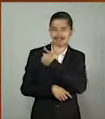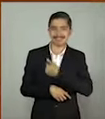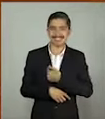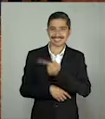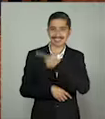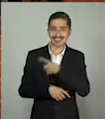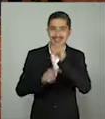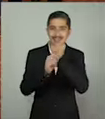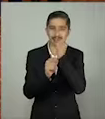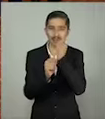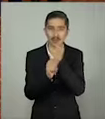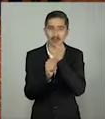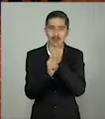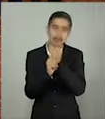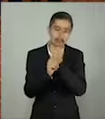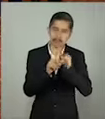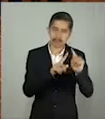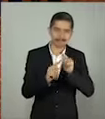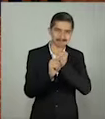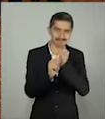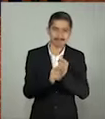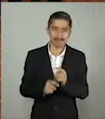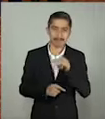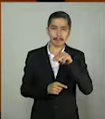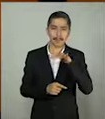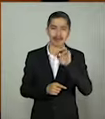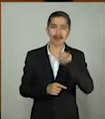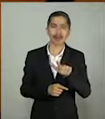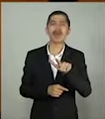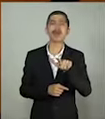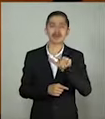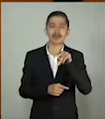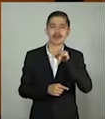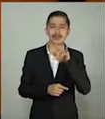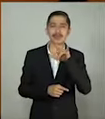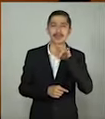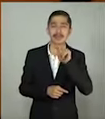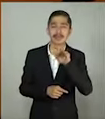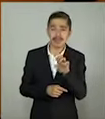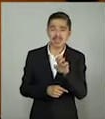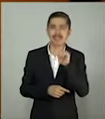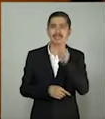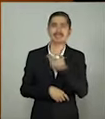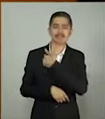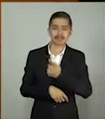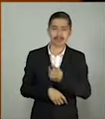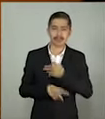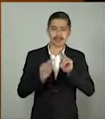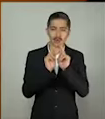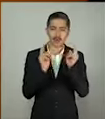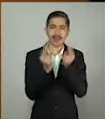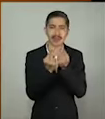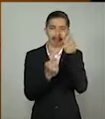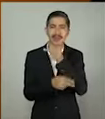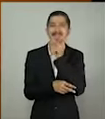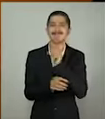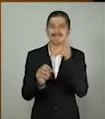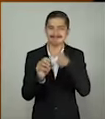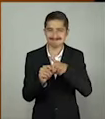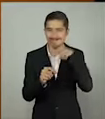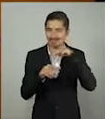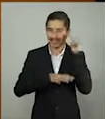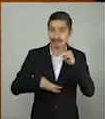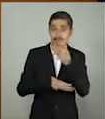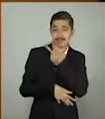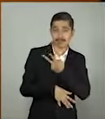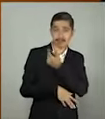de los transportistas de pasajeros. Manuel Nocente Viecaña, presidente de la Unión de Gasolineros